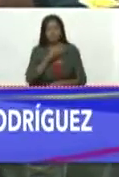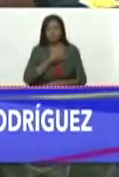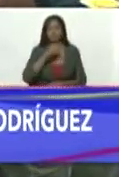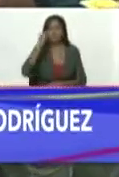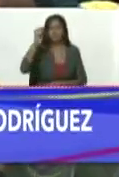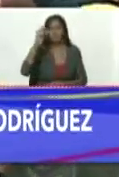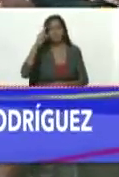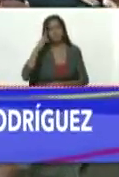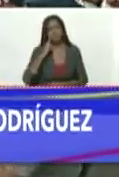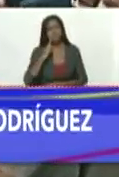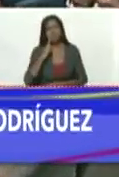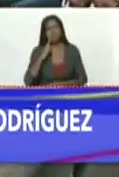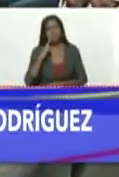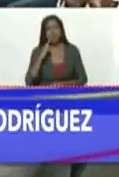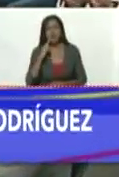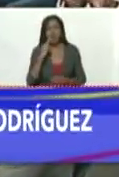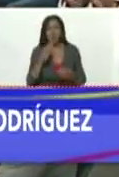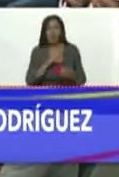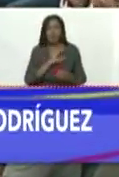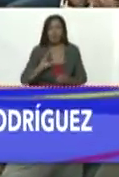socialismo bolivariano, cristiano,